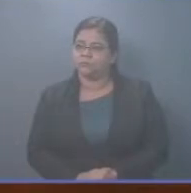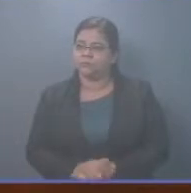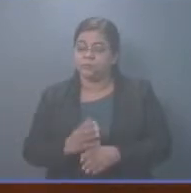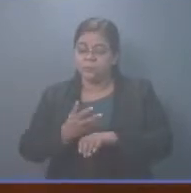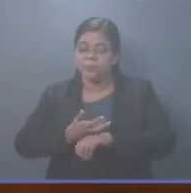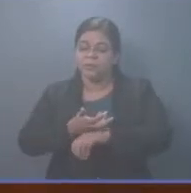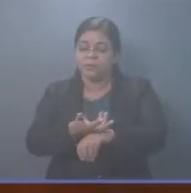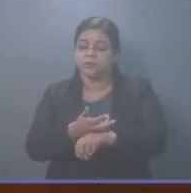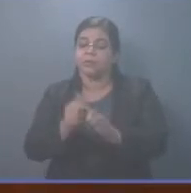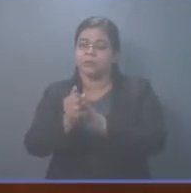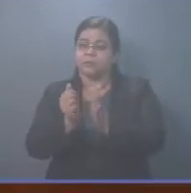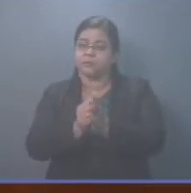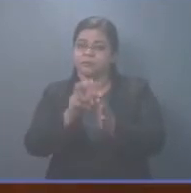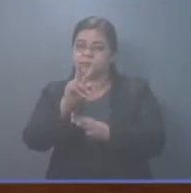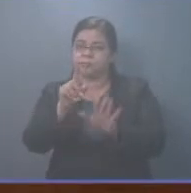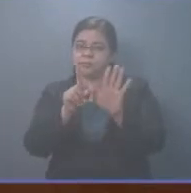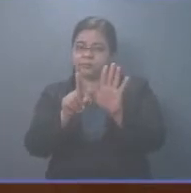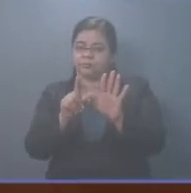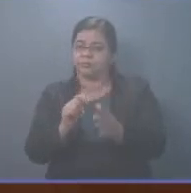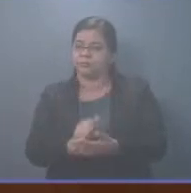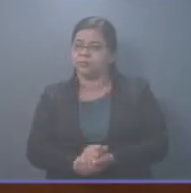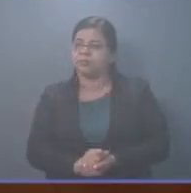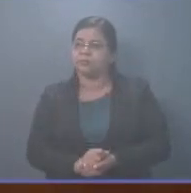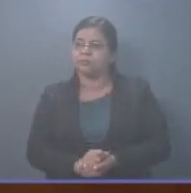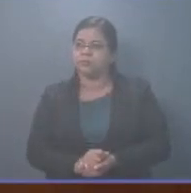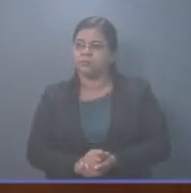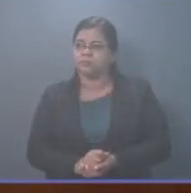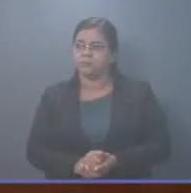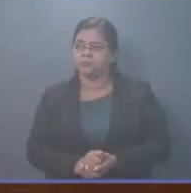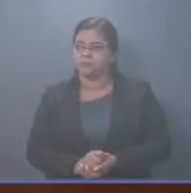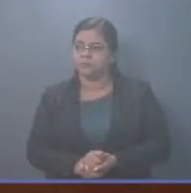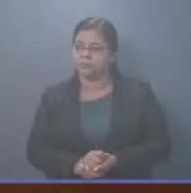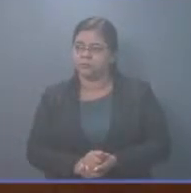Transporte, artículo 26.